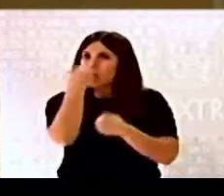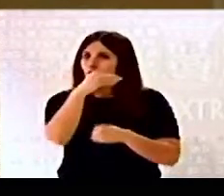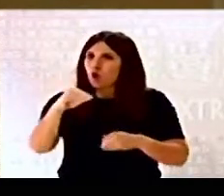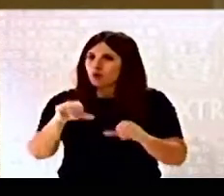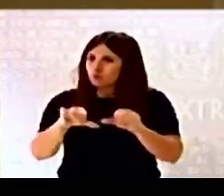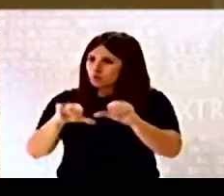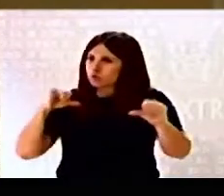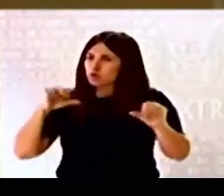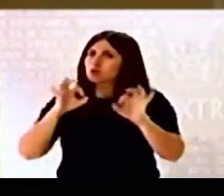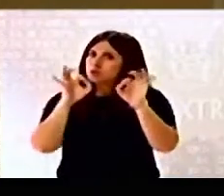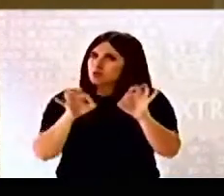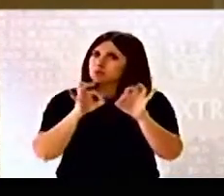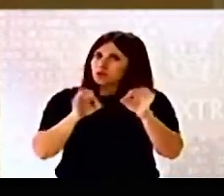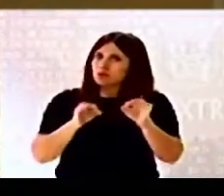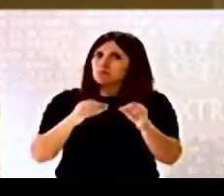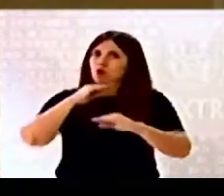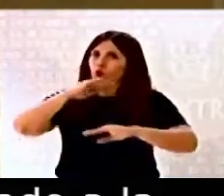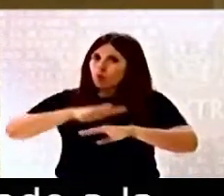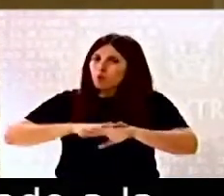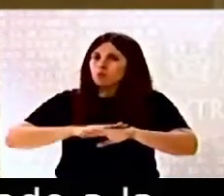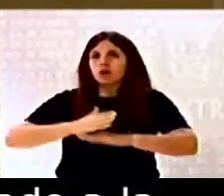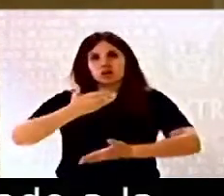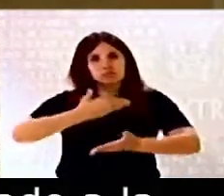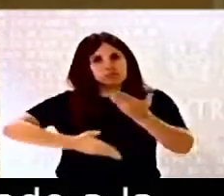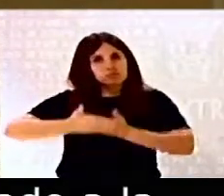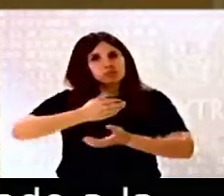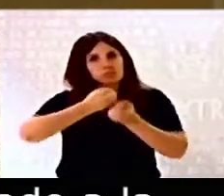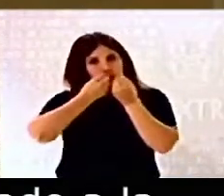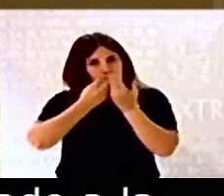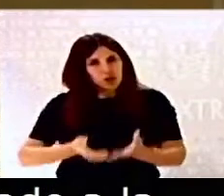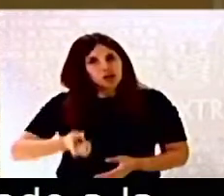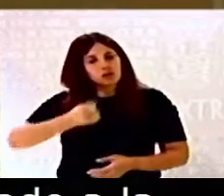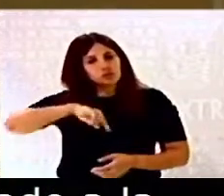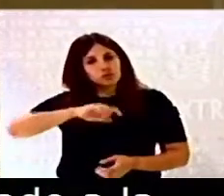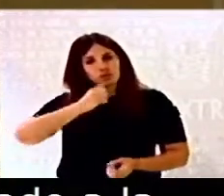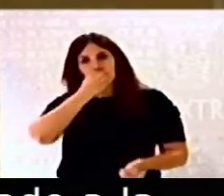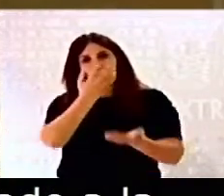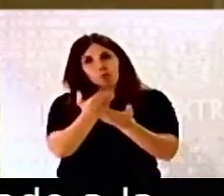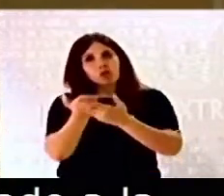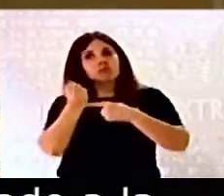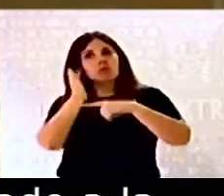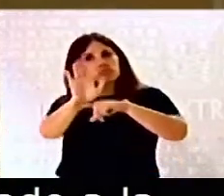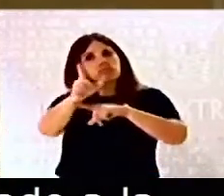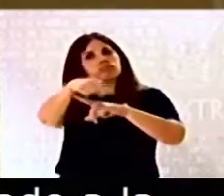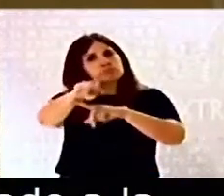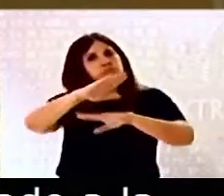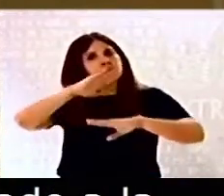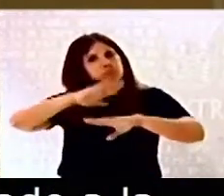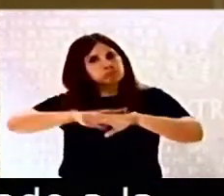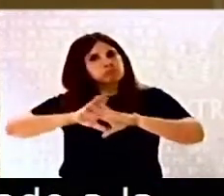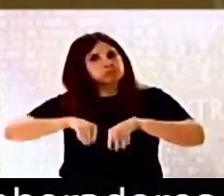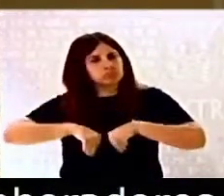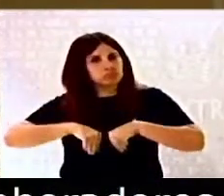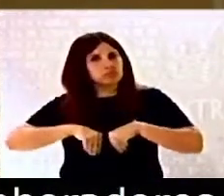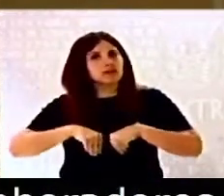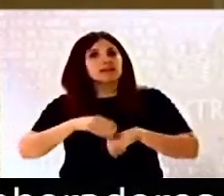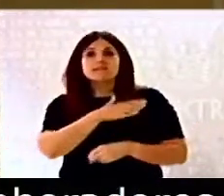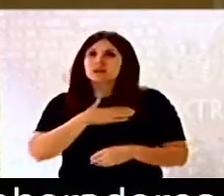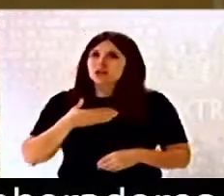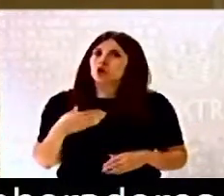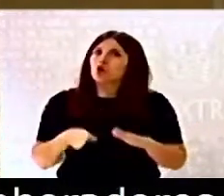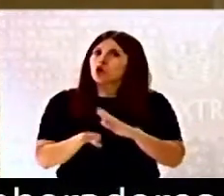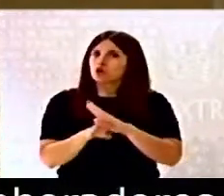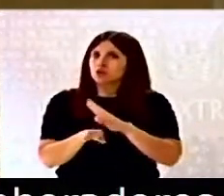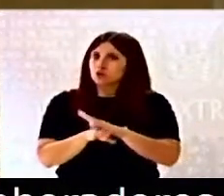son muy colaboradores en lo que les proponemos, Queremos que sigan acudiendo a los